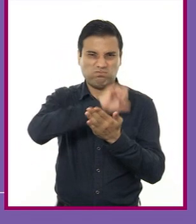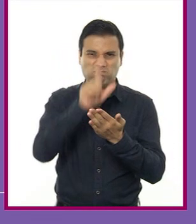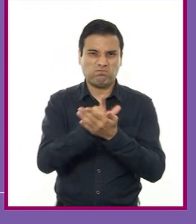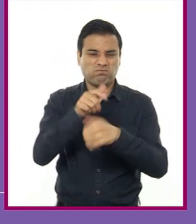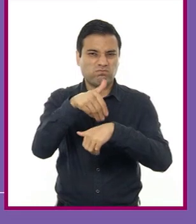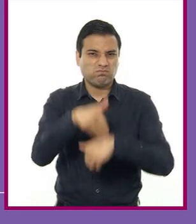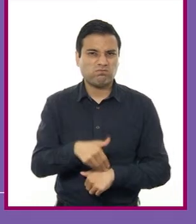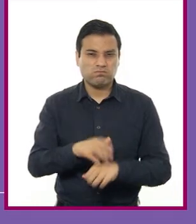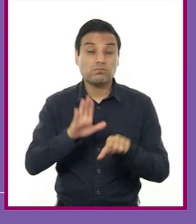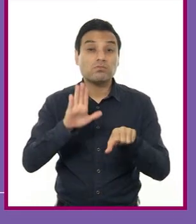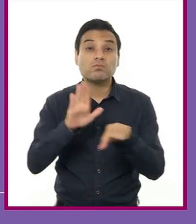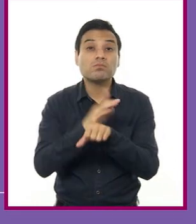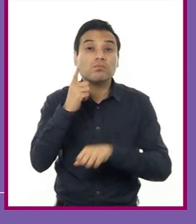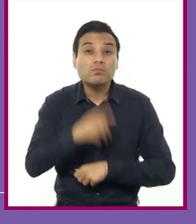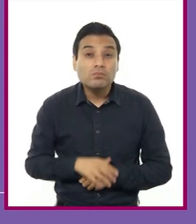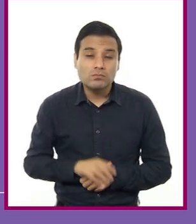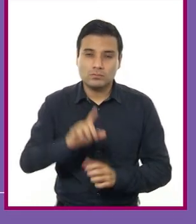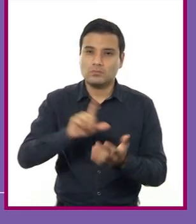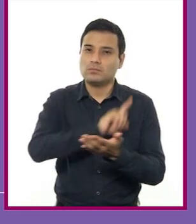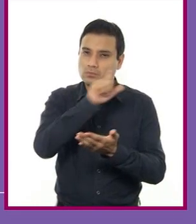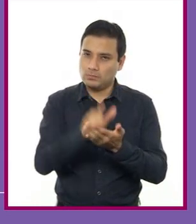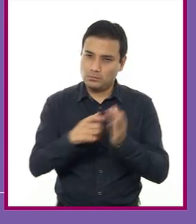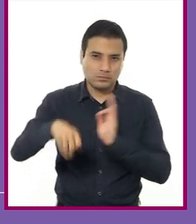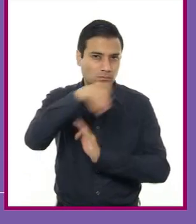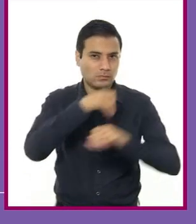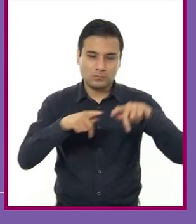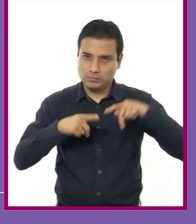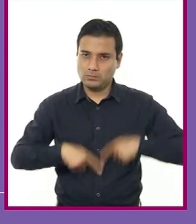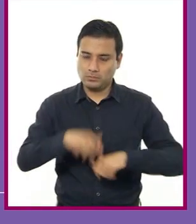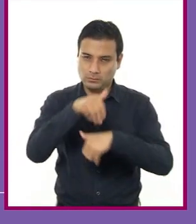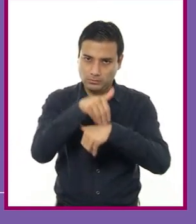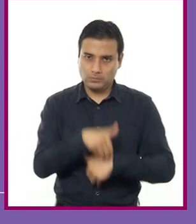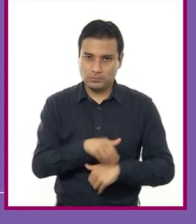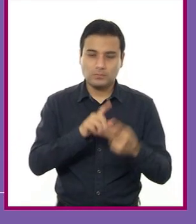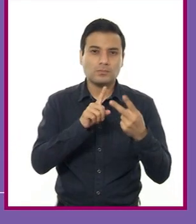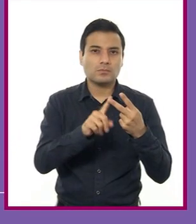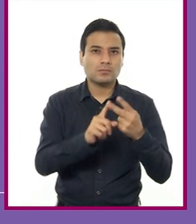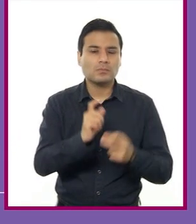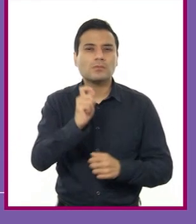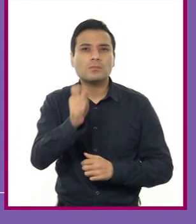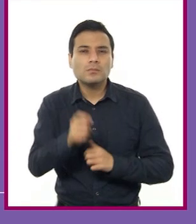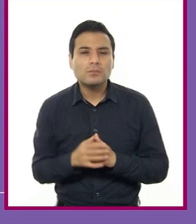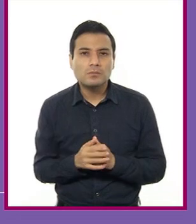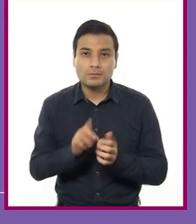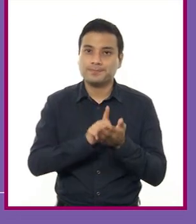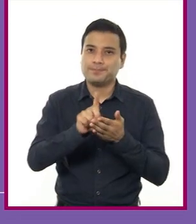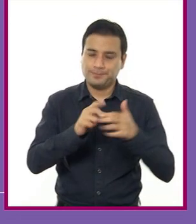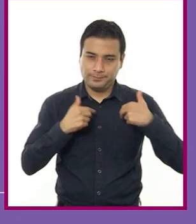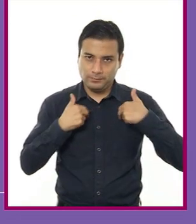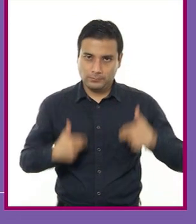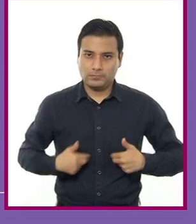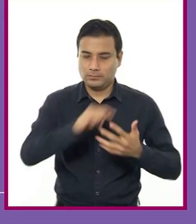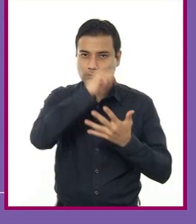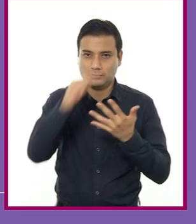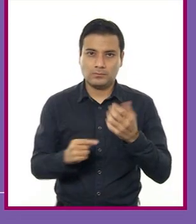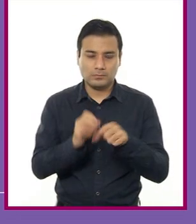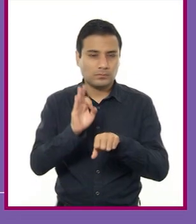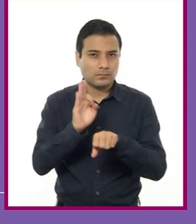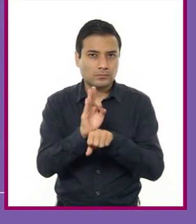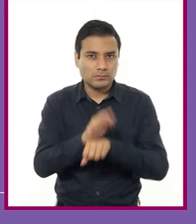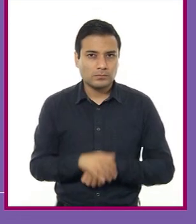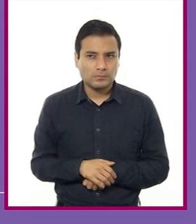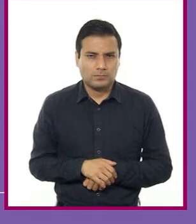leyes regulan el funcionamiento de la sociedad. 2. El reconocimiento y protección de los derechos humanos que son